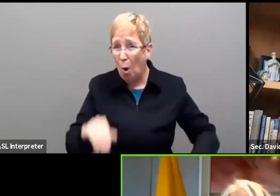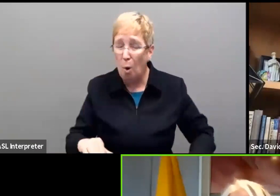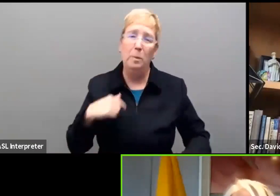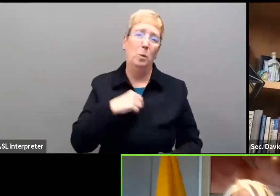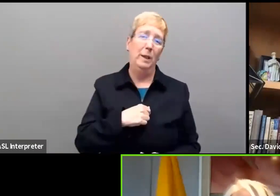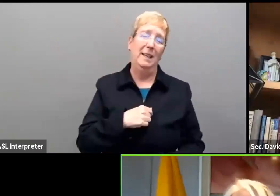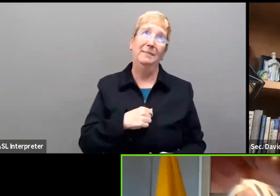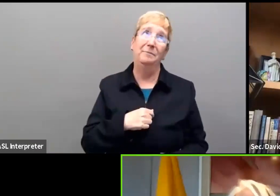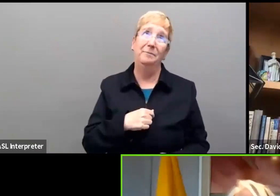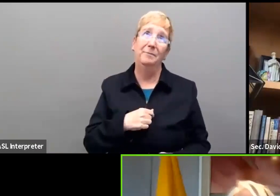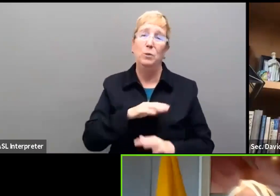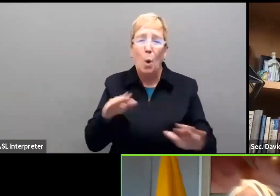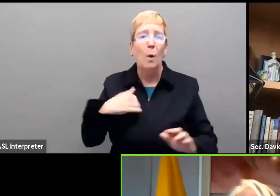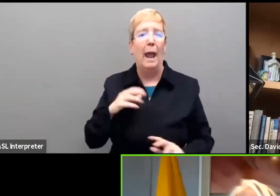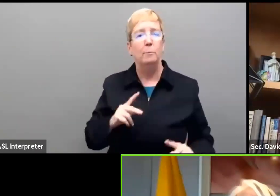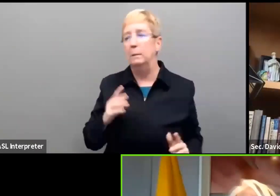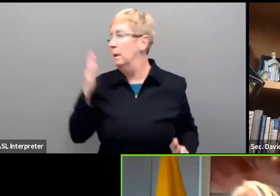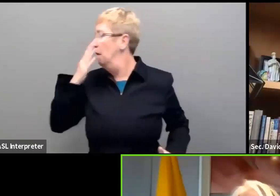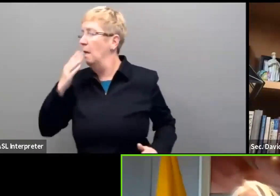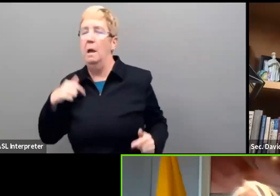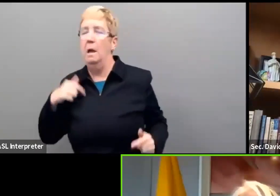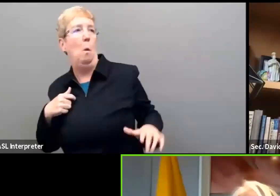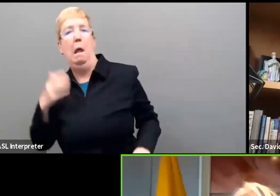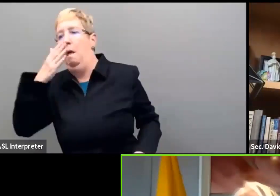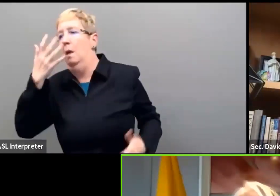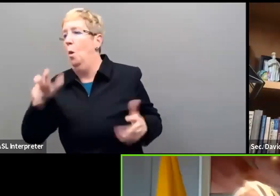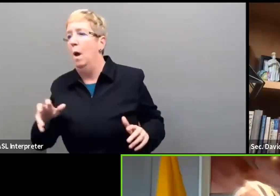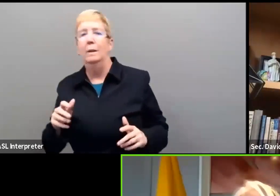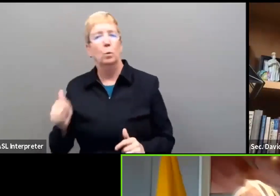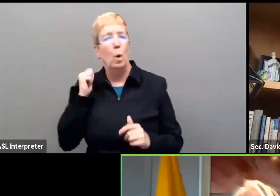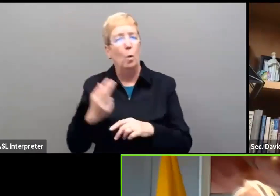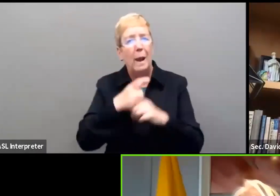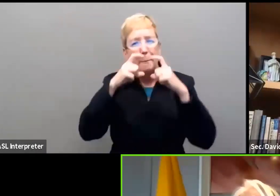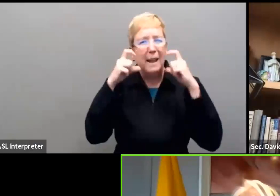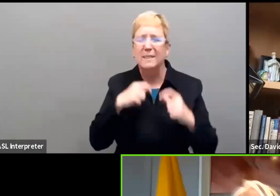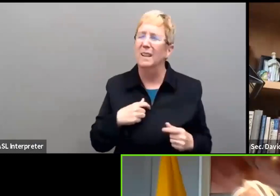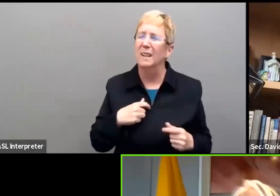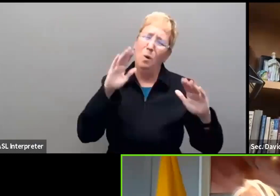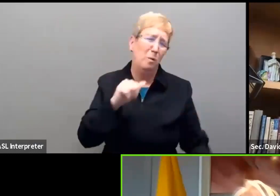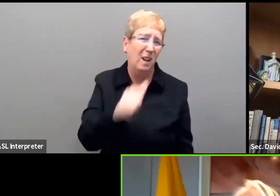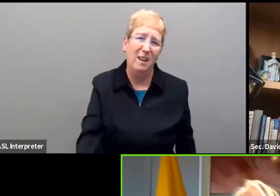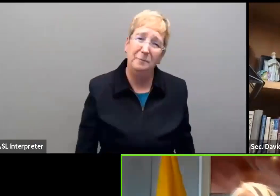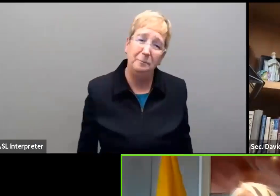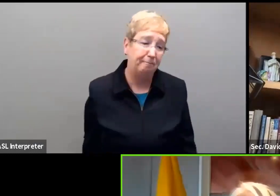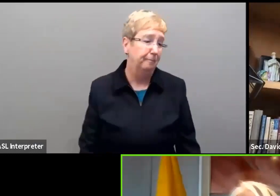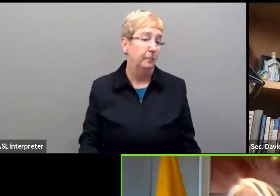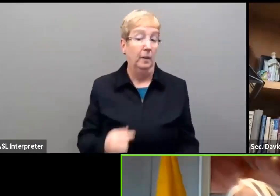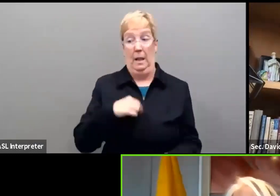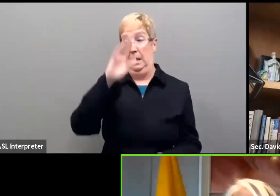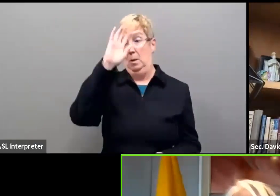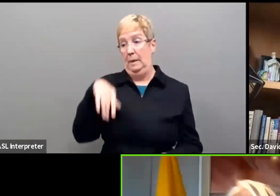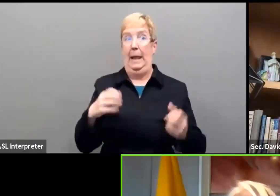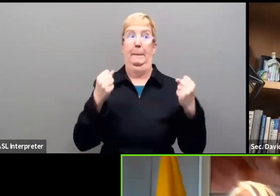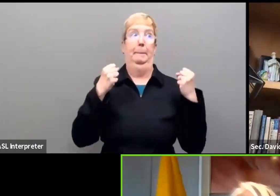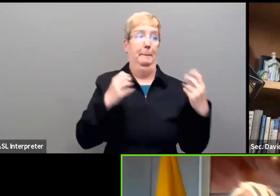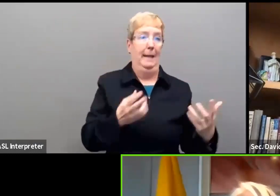regresar a un entorno virtual? Y bueno, si se va a hacer más estricto o hasta